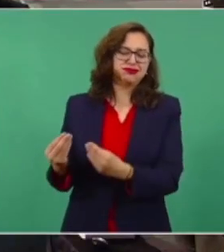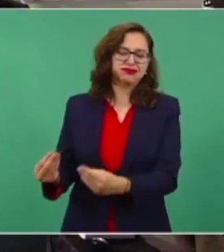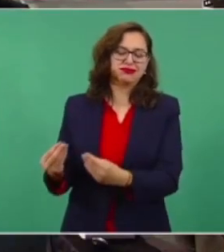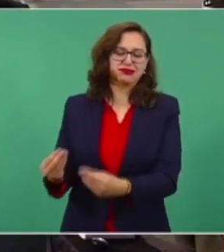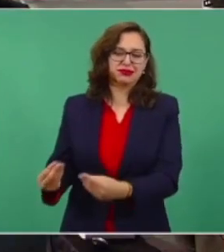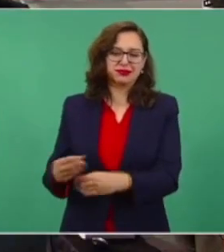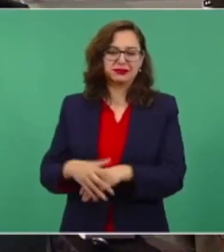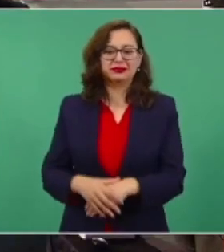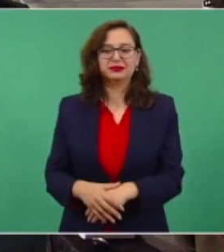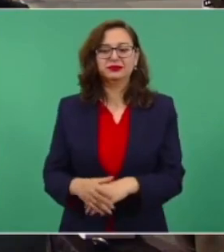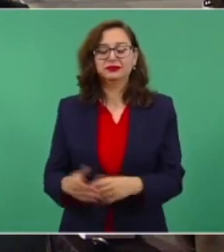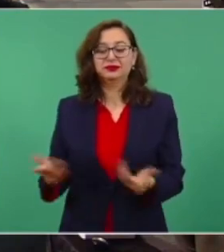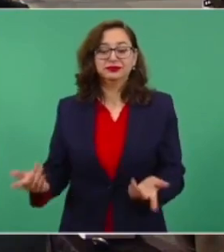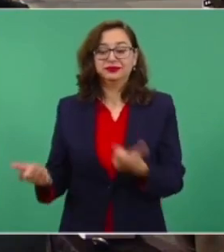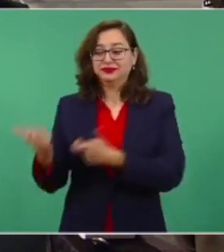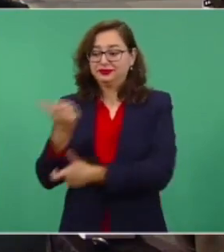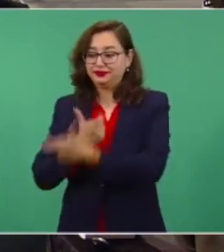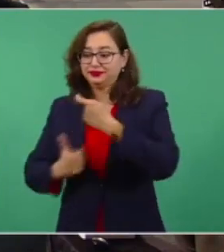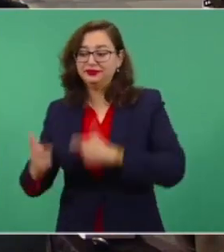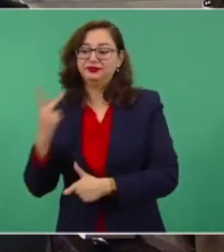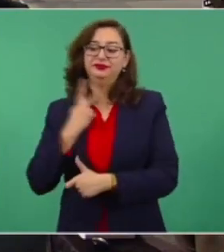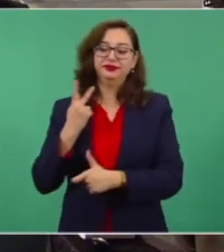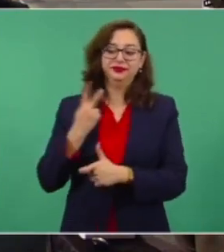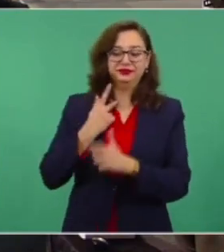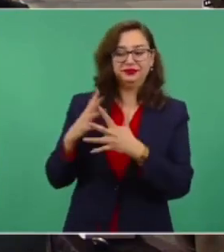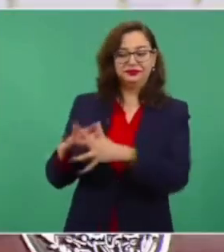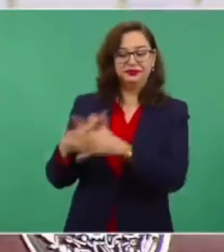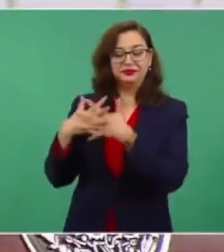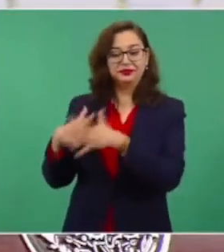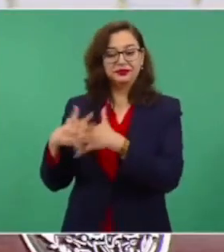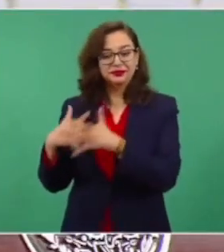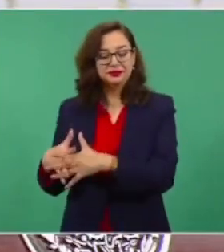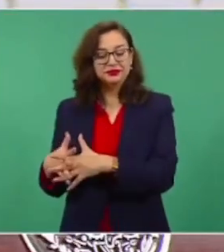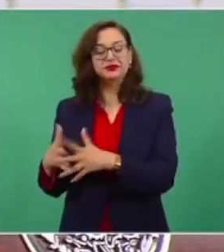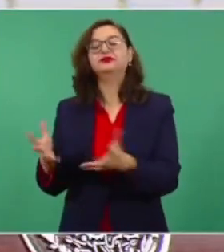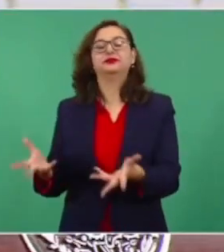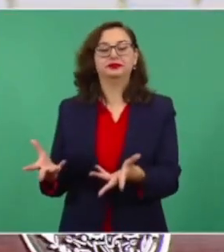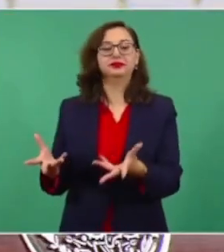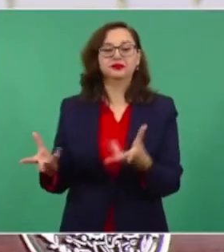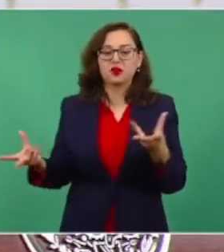del poder económico con el poder político, o sea, lo que existía.